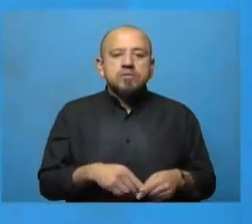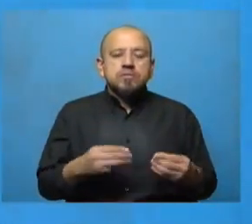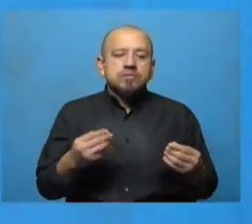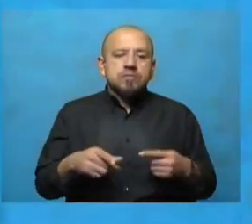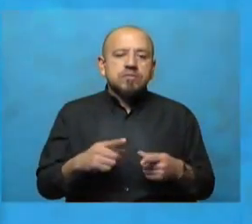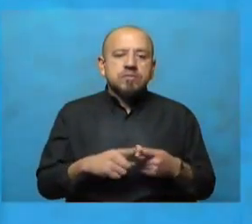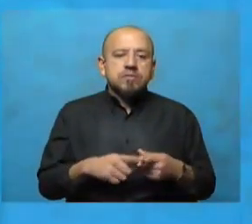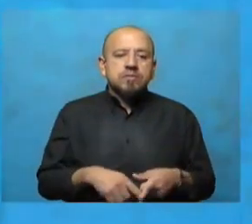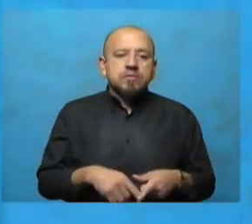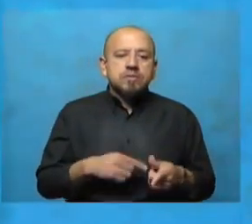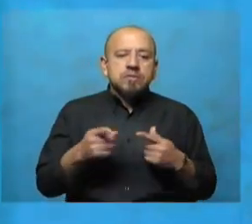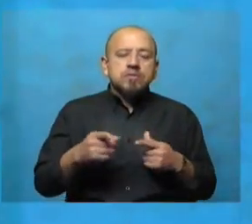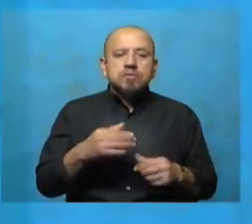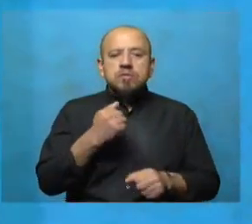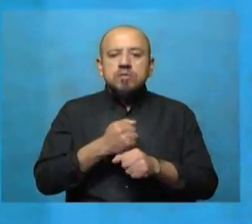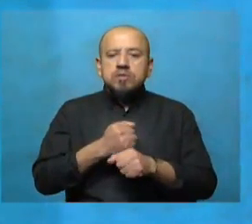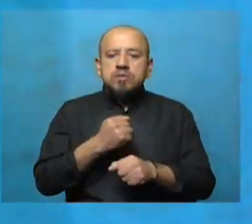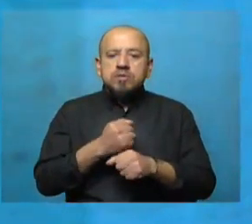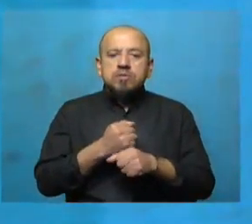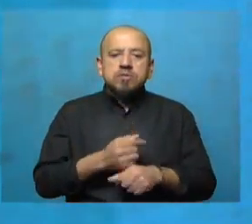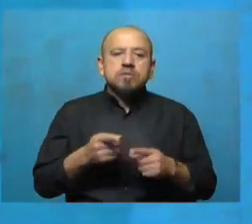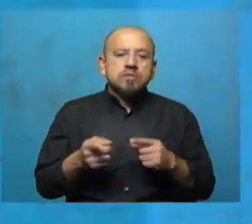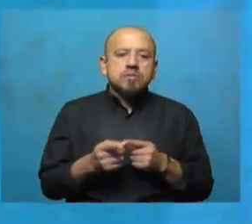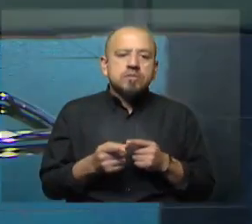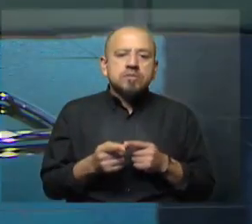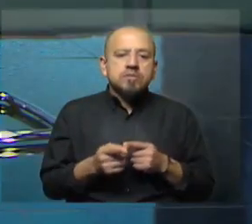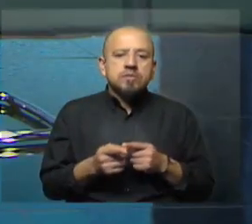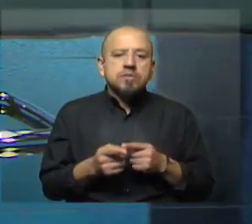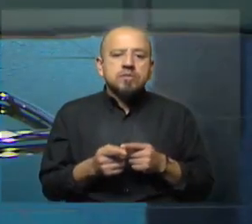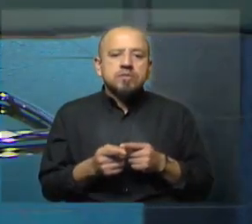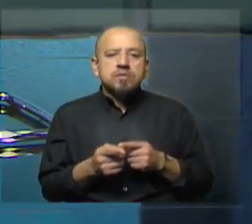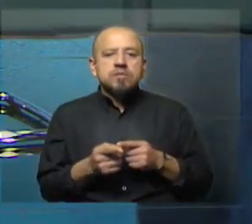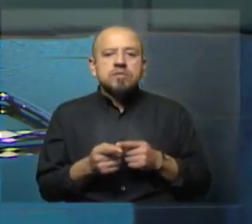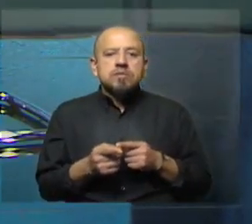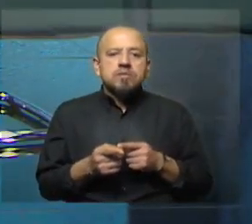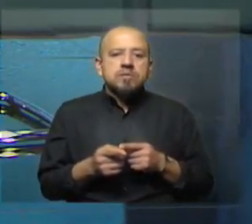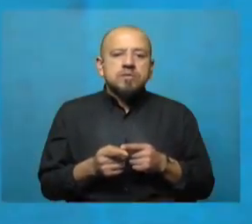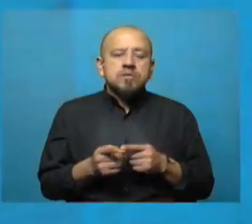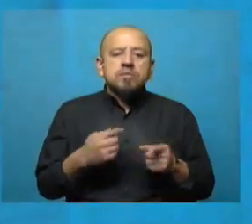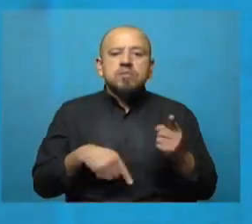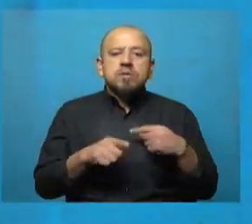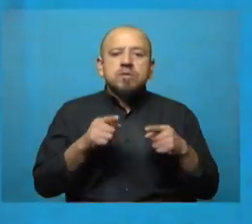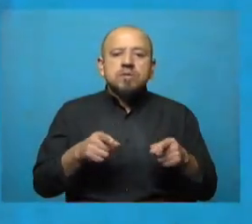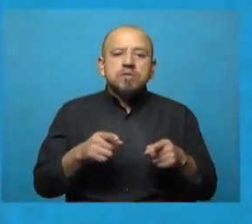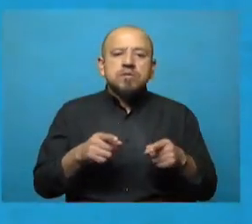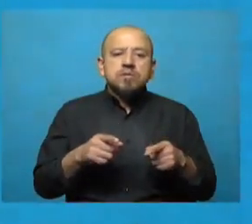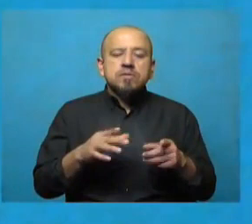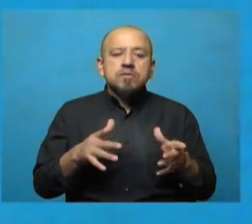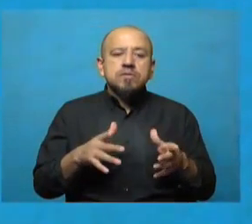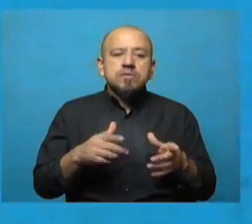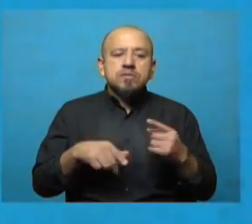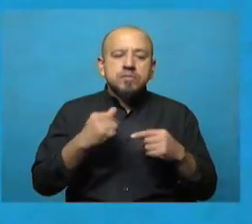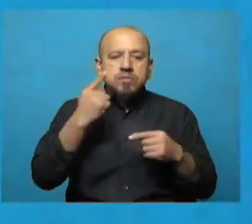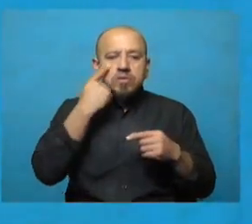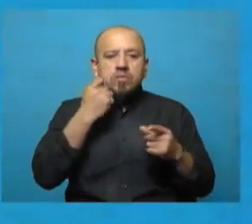huesos muy detallista con el trabajo soy molestos Bueno pero en el disco en realidad eso me parece que se